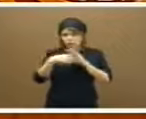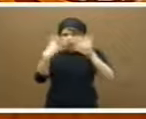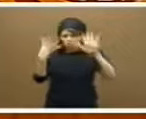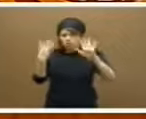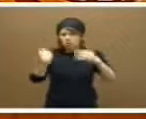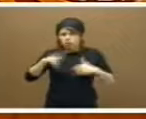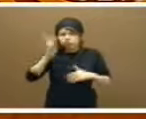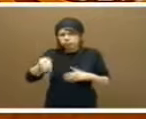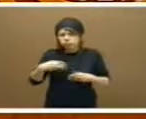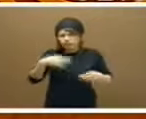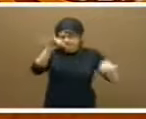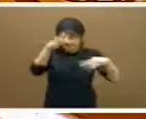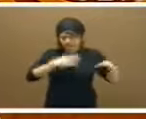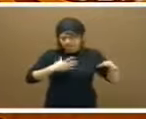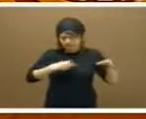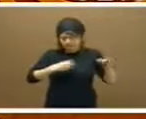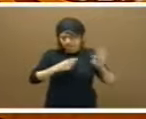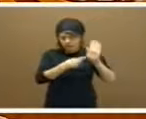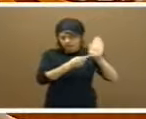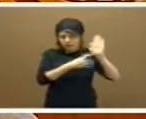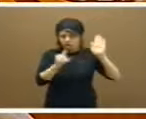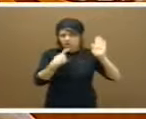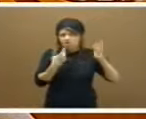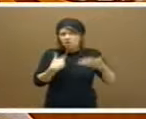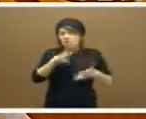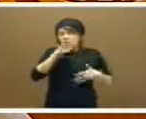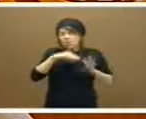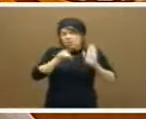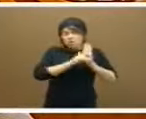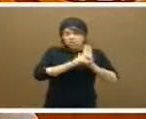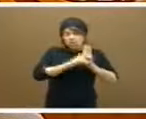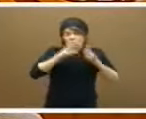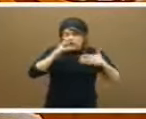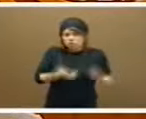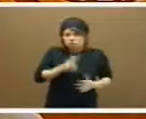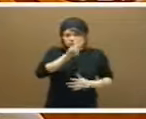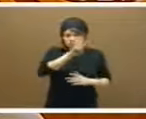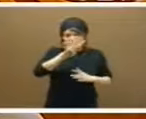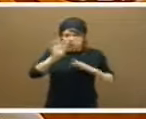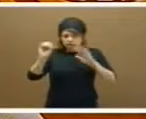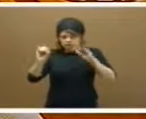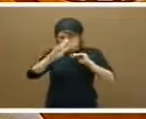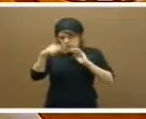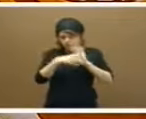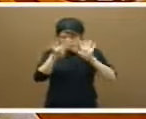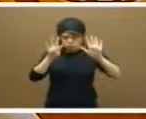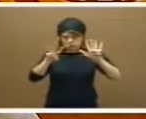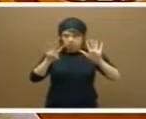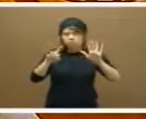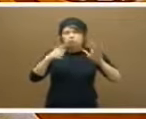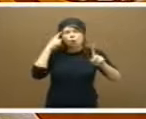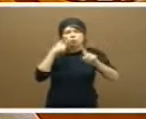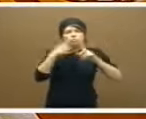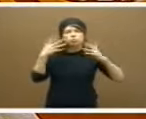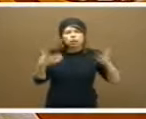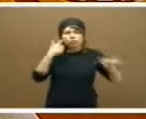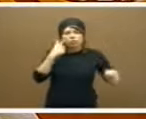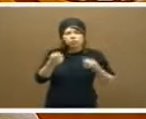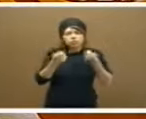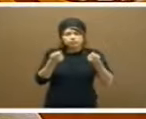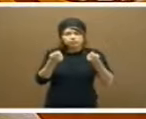240/2009, que lo tengo en la mano, y que dice: el presente decreto 240/2009, tiene por objeto la regulación